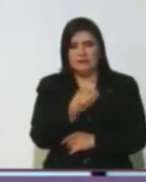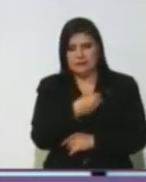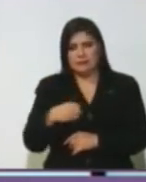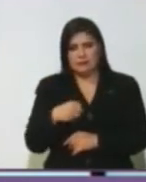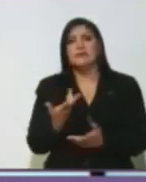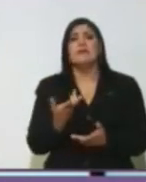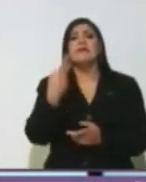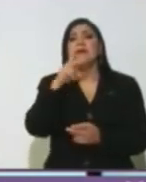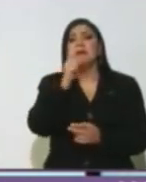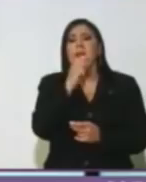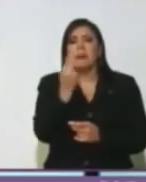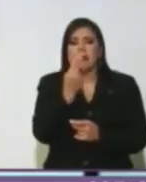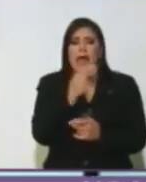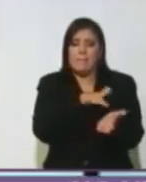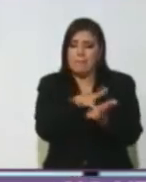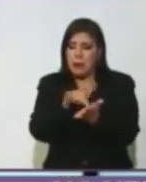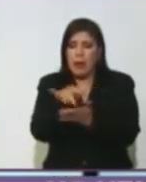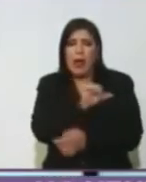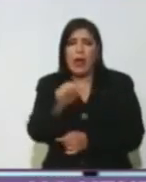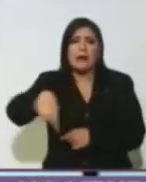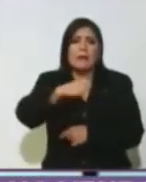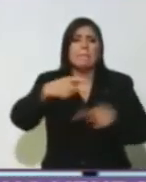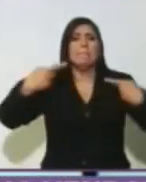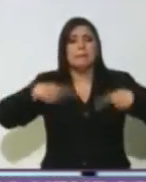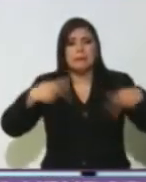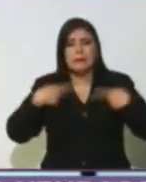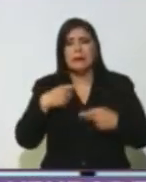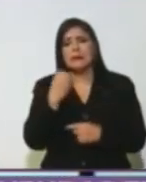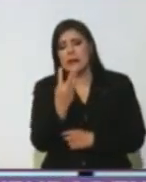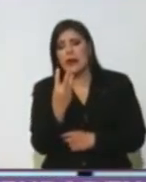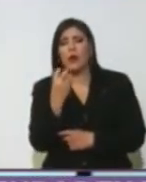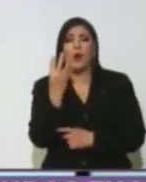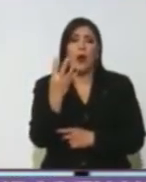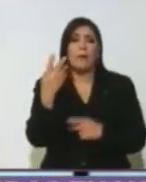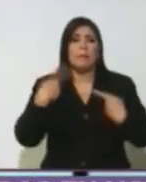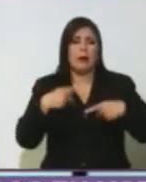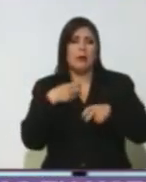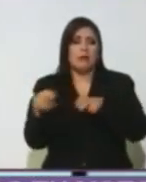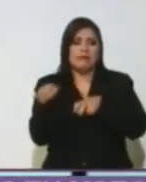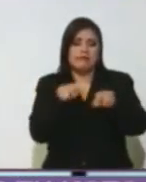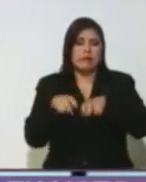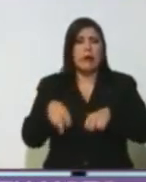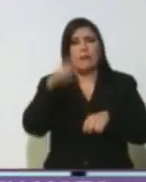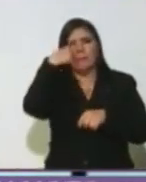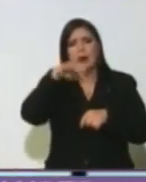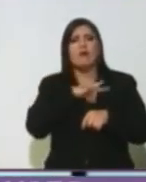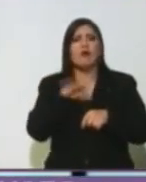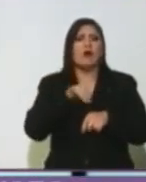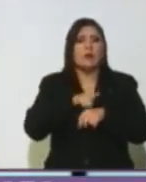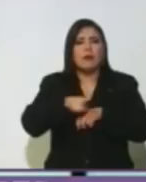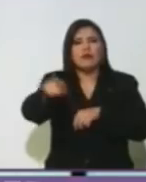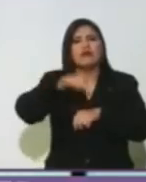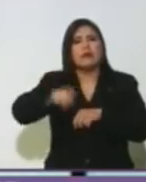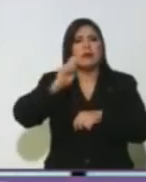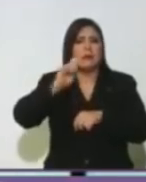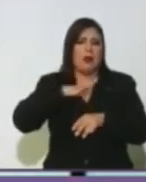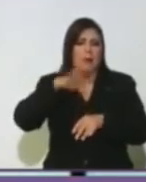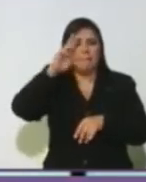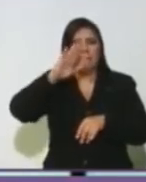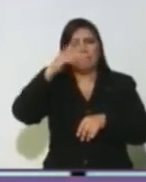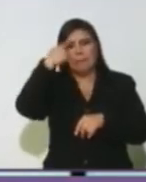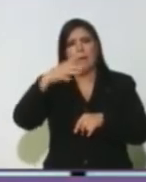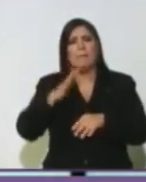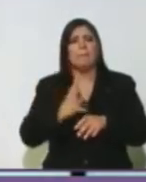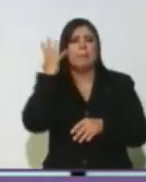a las personas que puedan ir tres o más en un coche con carriles especiales especiales que le den más